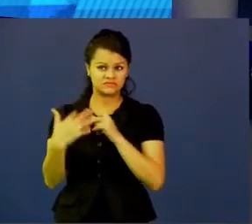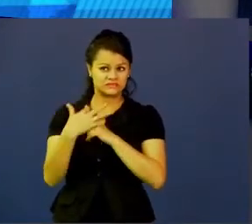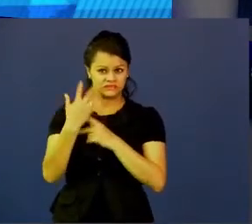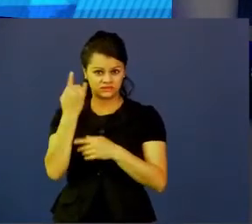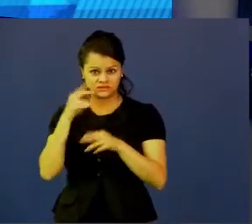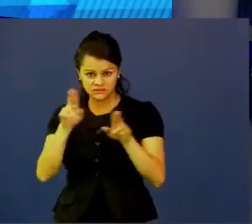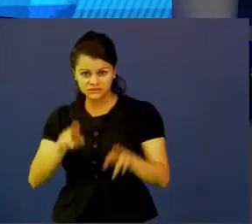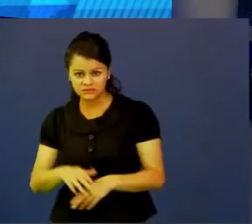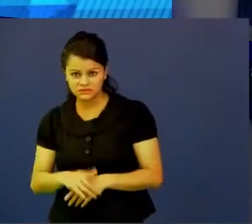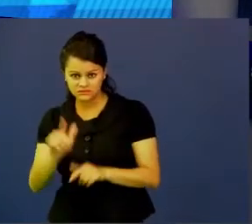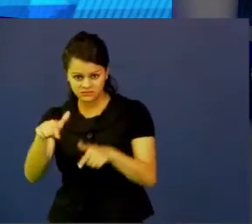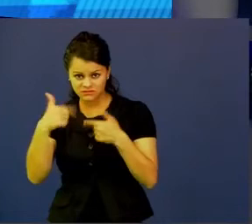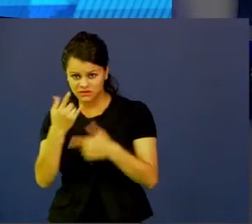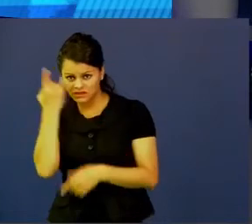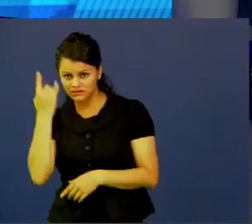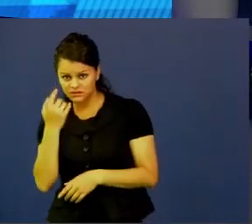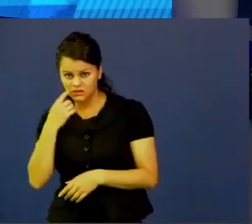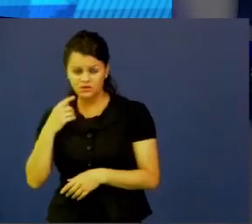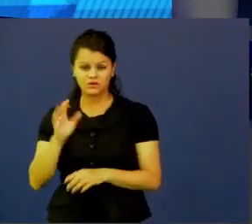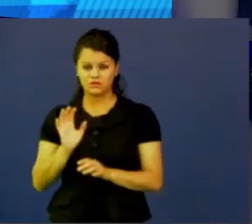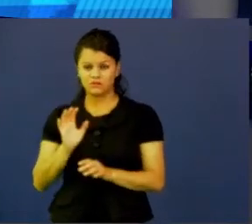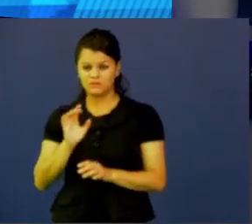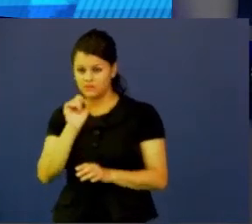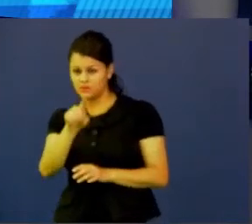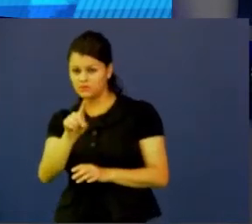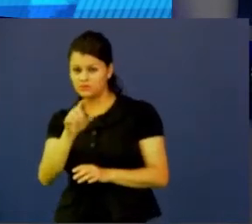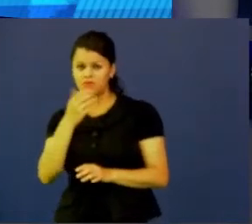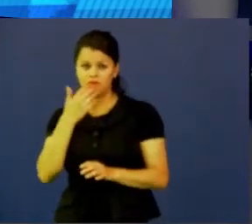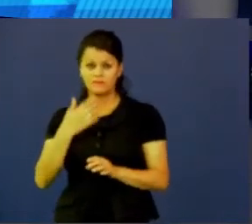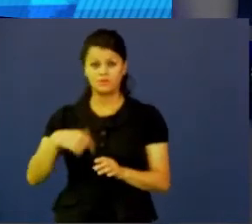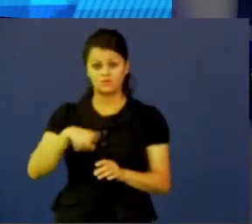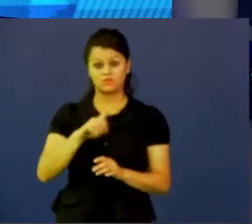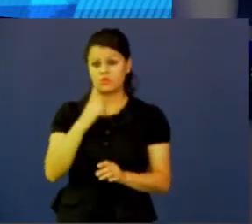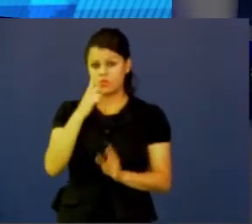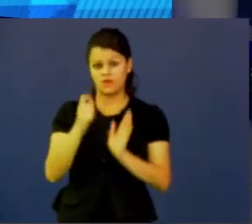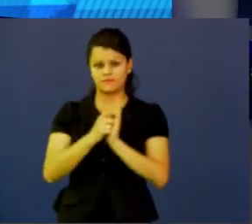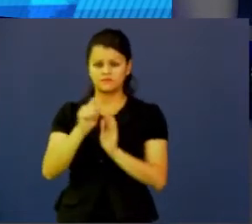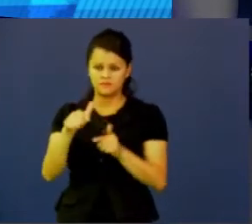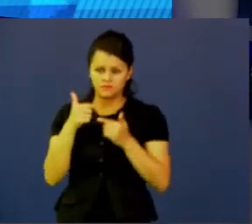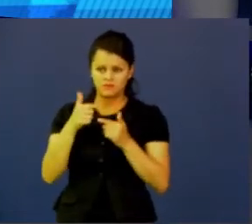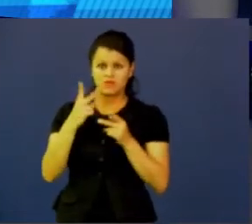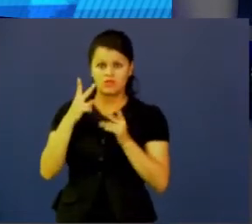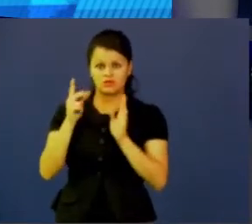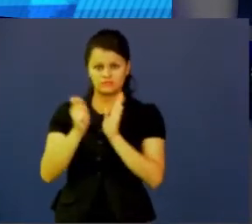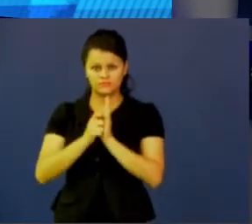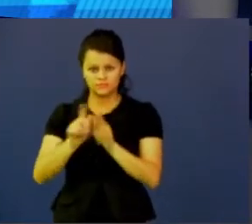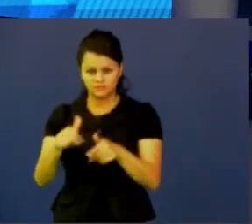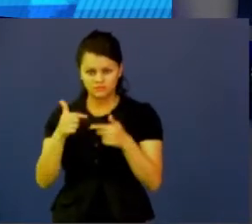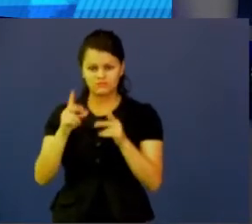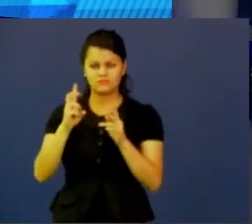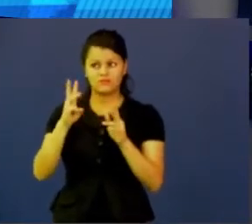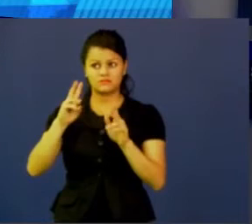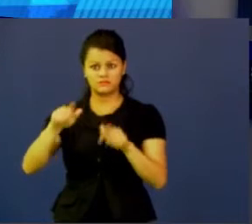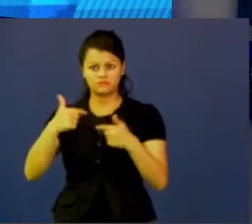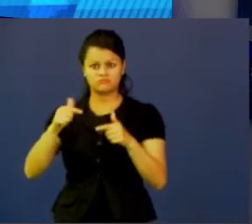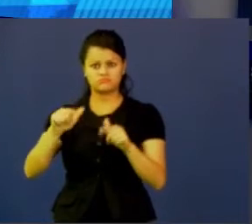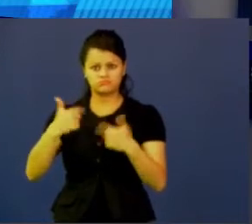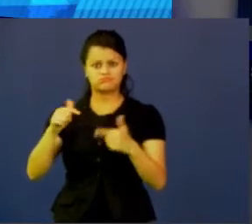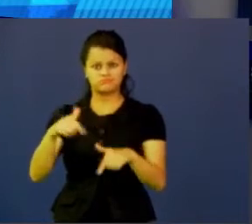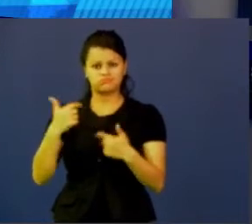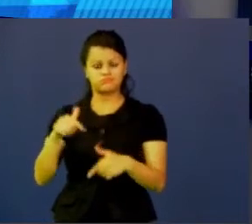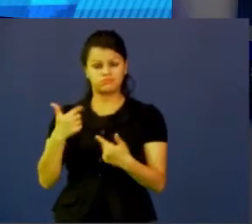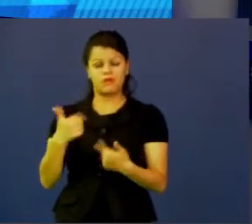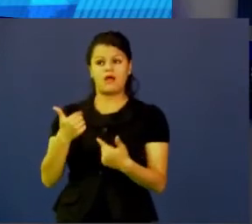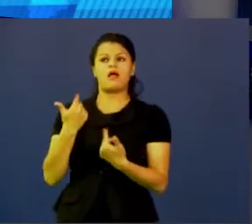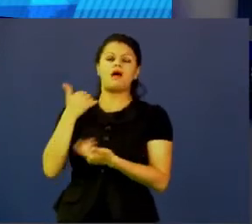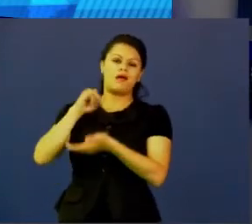veces, si se han burlado varias veces de ti en las redes? Eso es ciberacoso. Uno, que sea repetido. Dos, que sea con dolo.